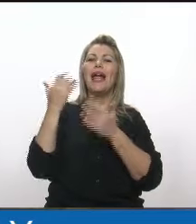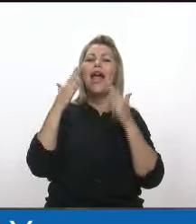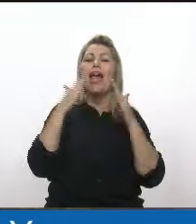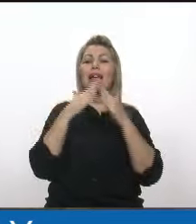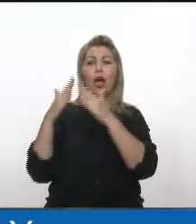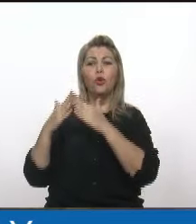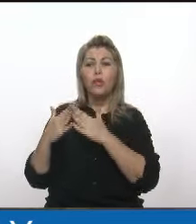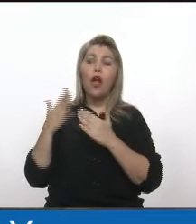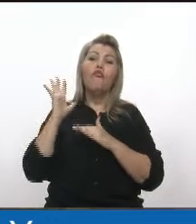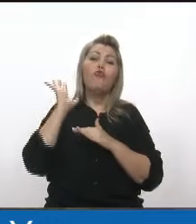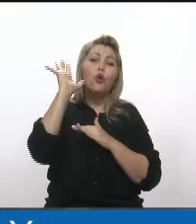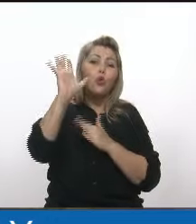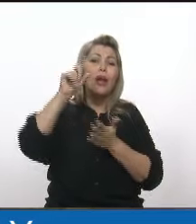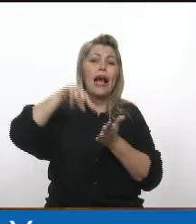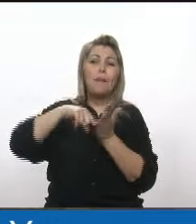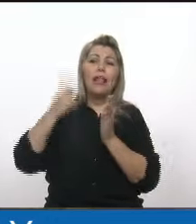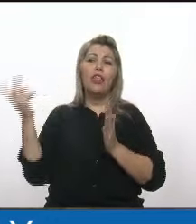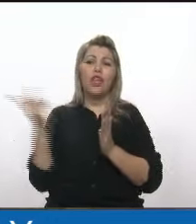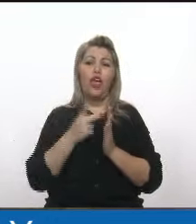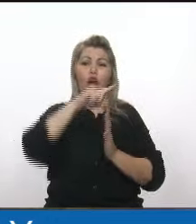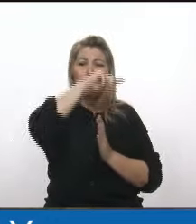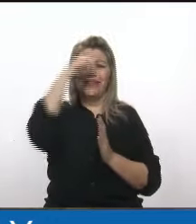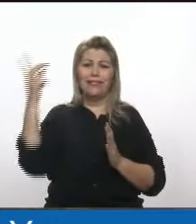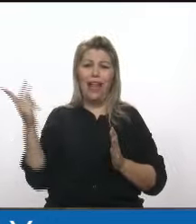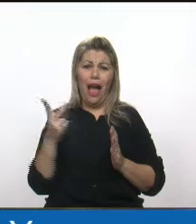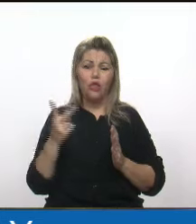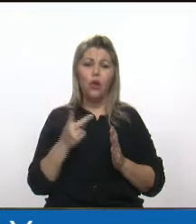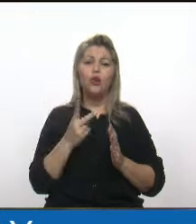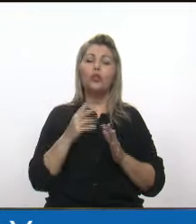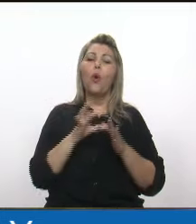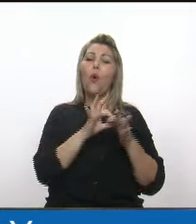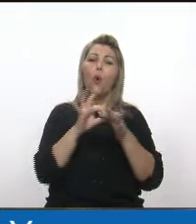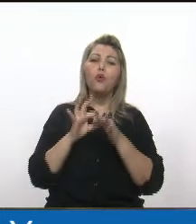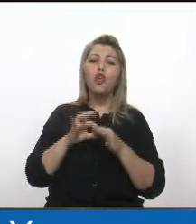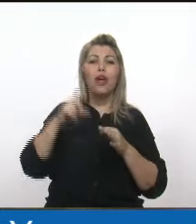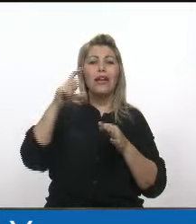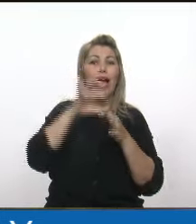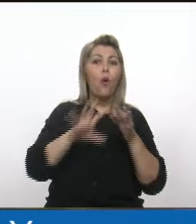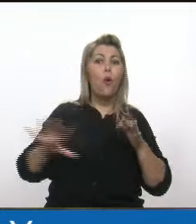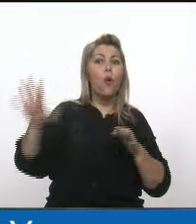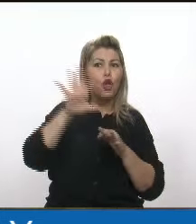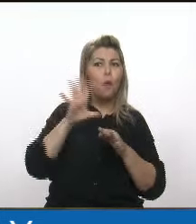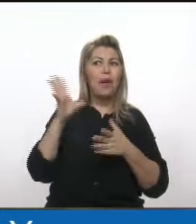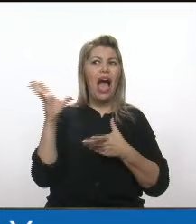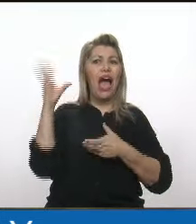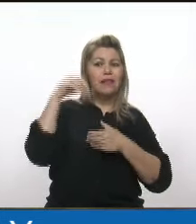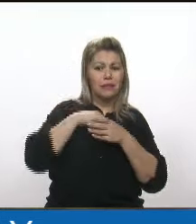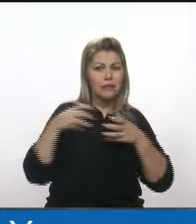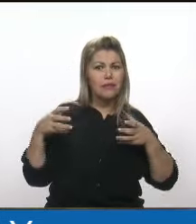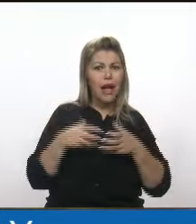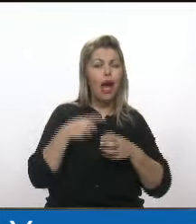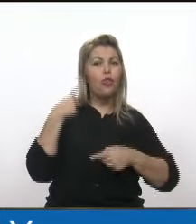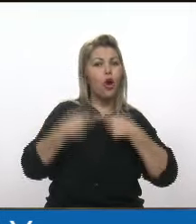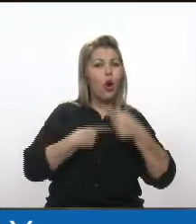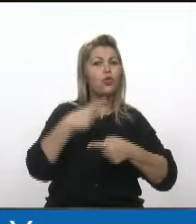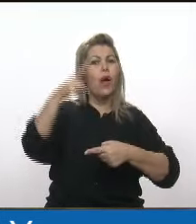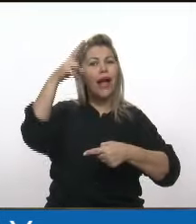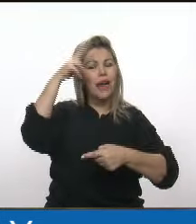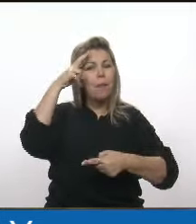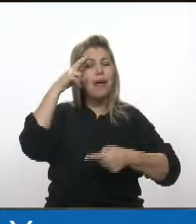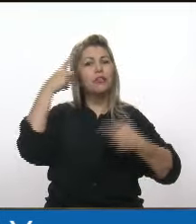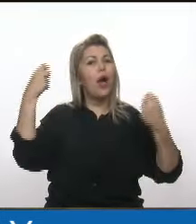capital de ambos estados la Unión Europea y sus estados miembros seguirán respetando el consenso internacional sobre Jerusalén